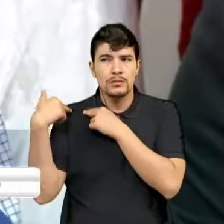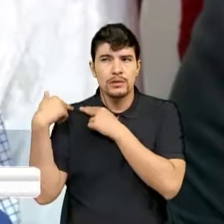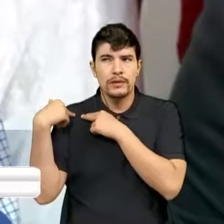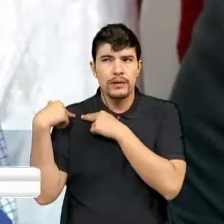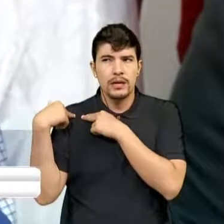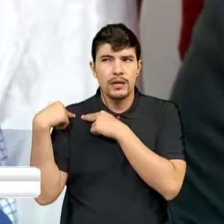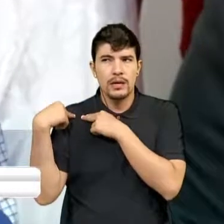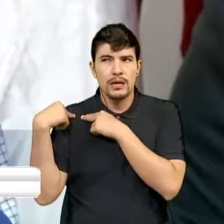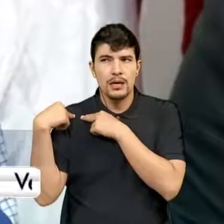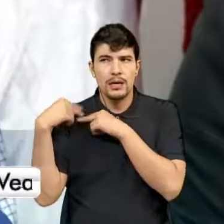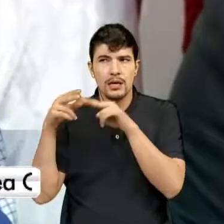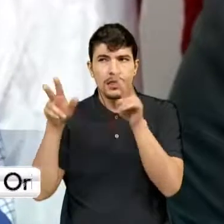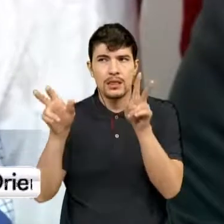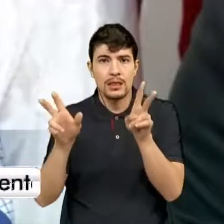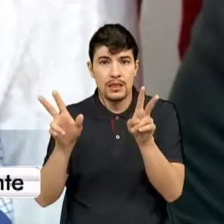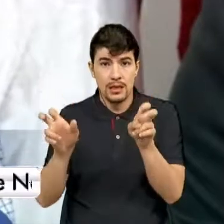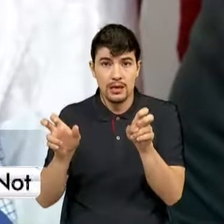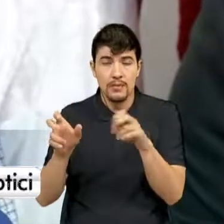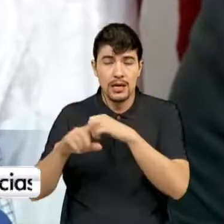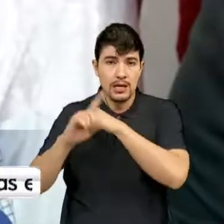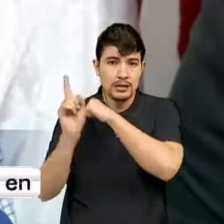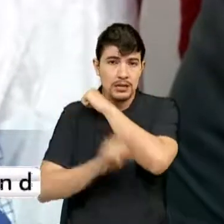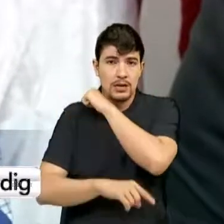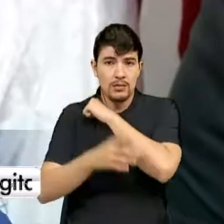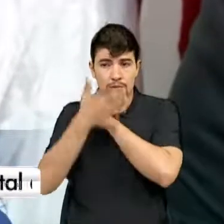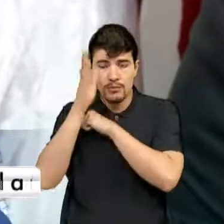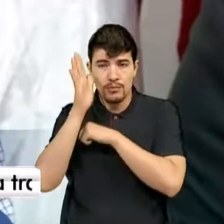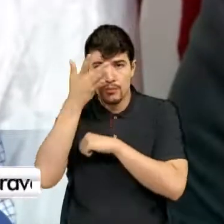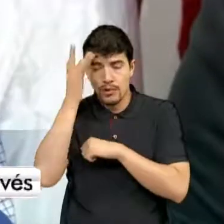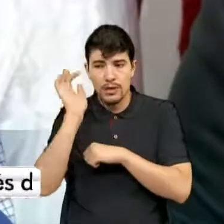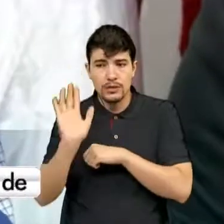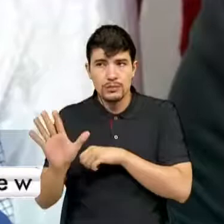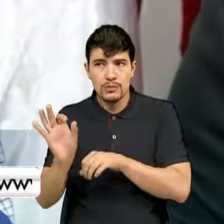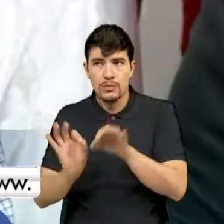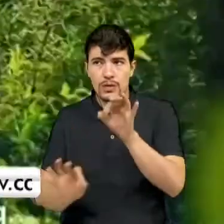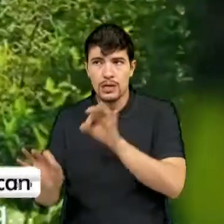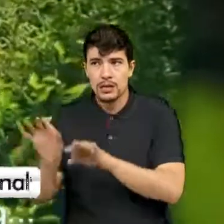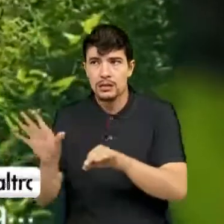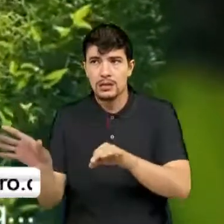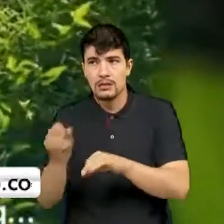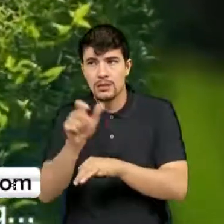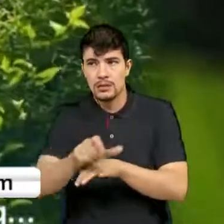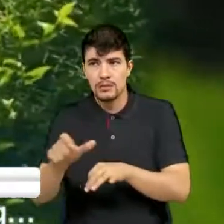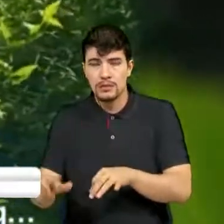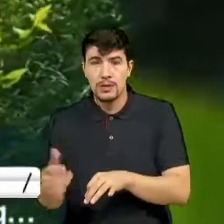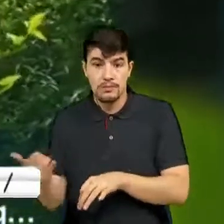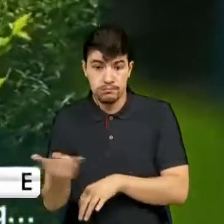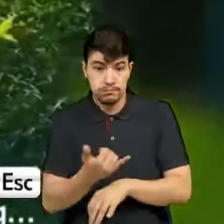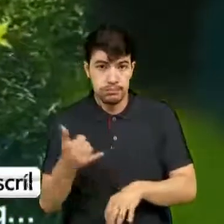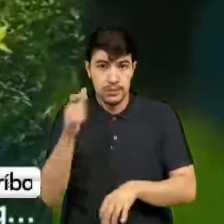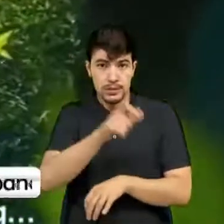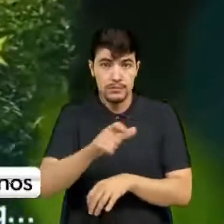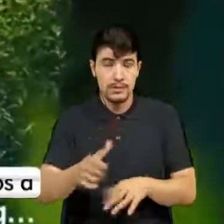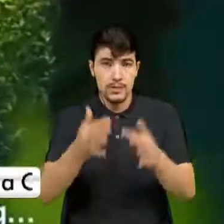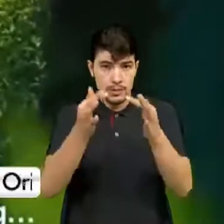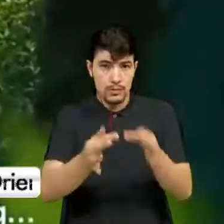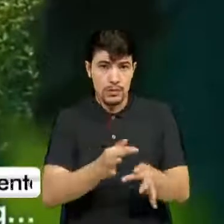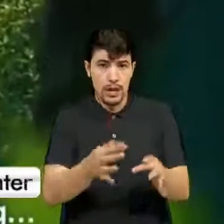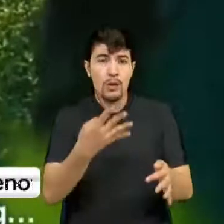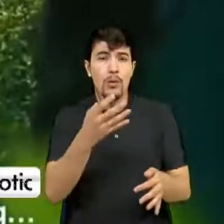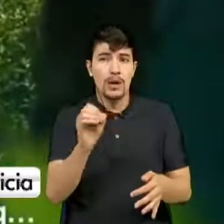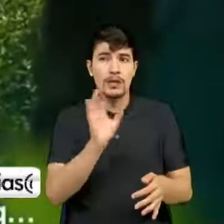en temas penales por la forma como se estaba organizando a la gente estas personas en total 40